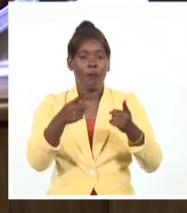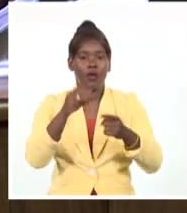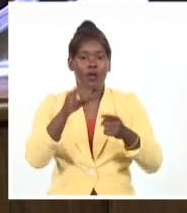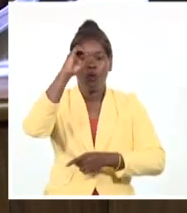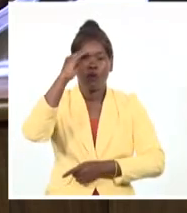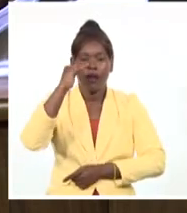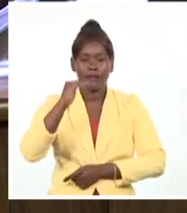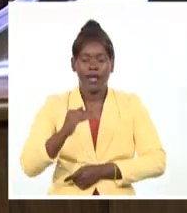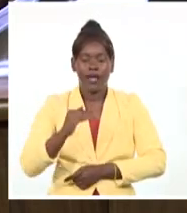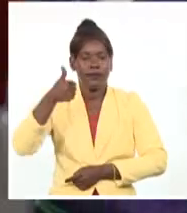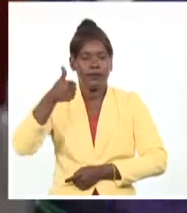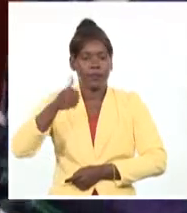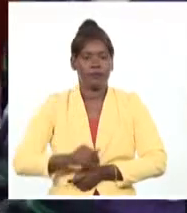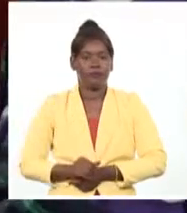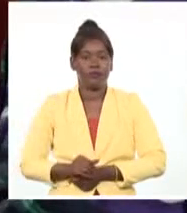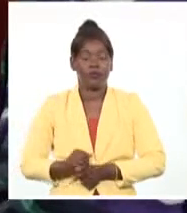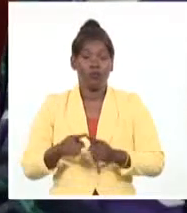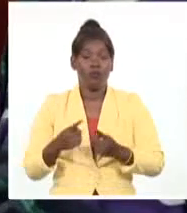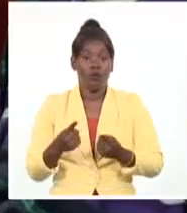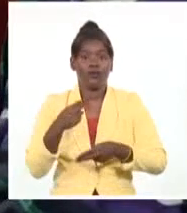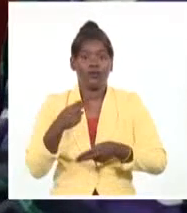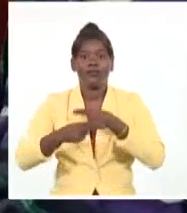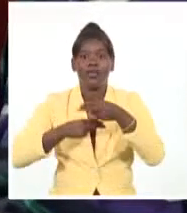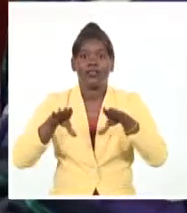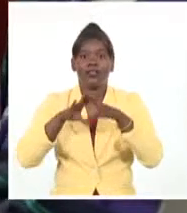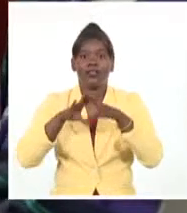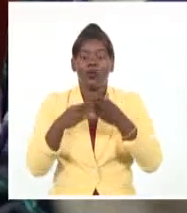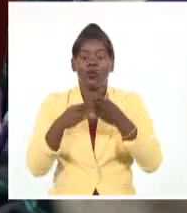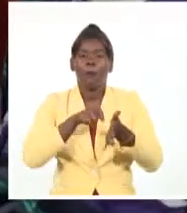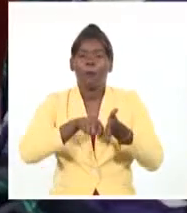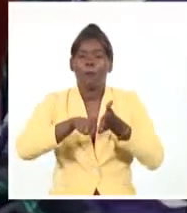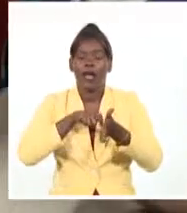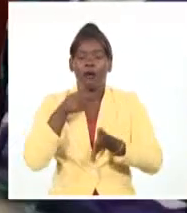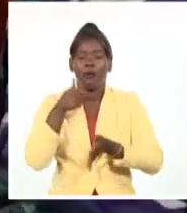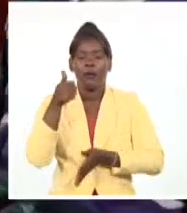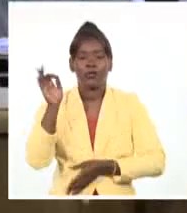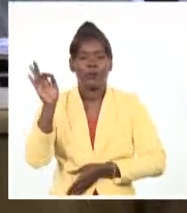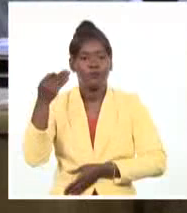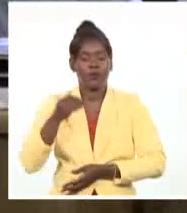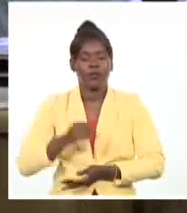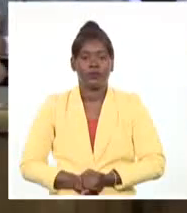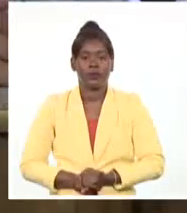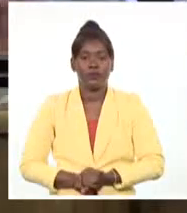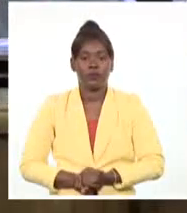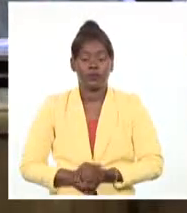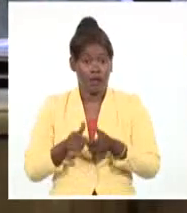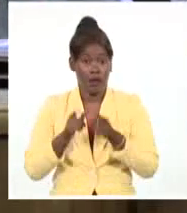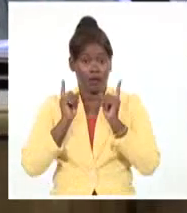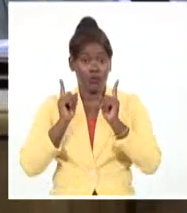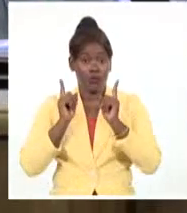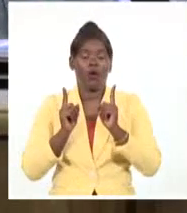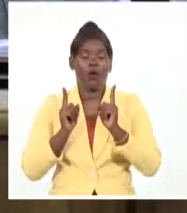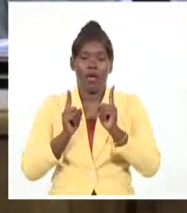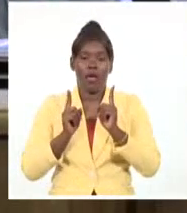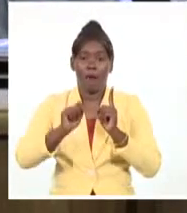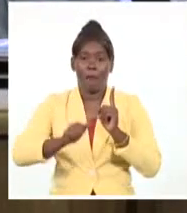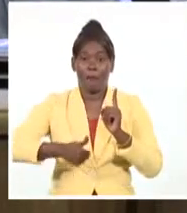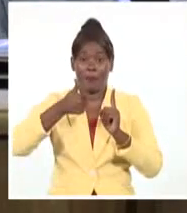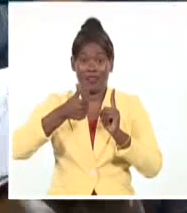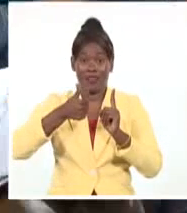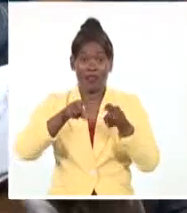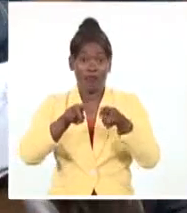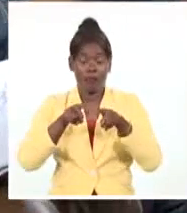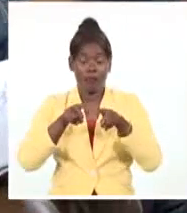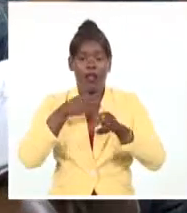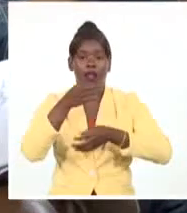desarrollo municipal bien concebida. Durante la reunión se llamó a la unidad en el trabajo, a la búsqueda constante de alternativas y el apoyo a la